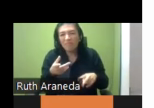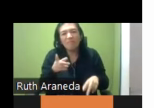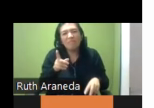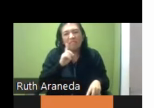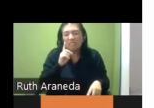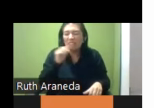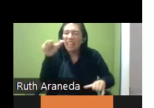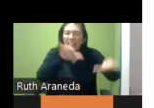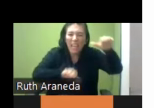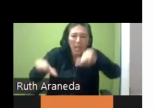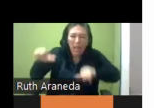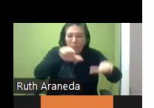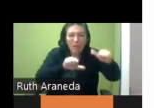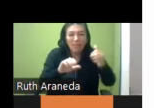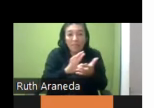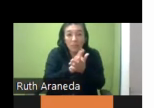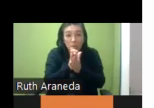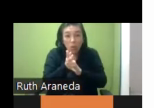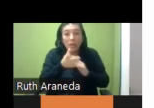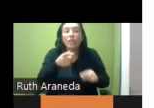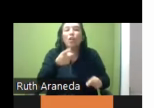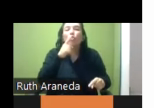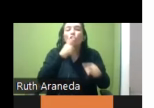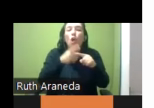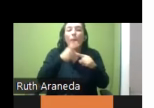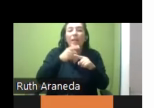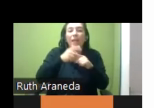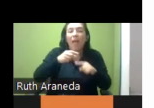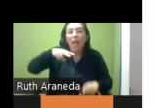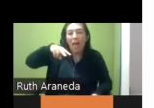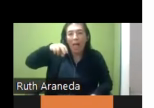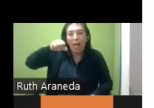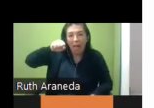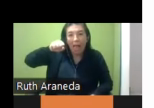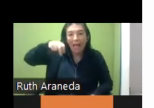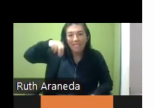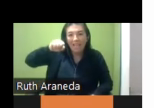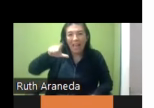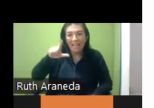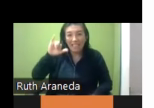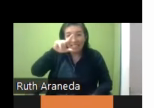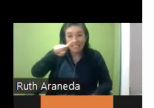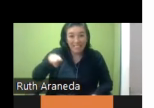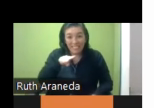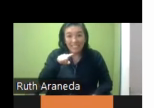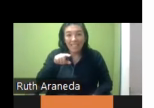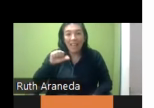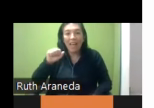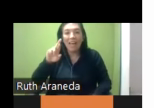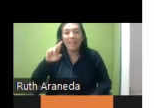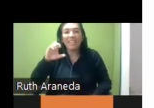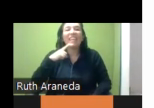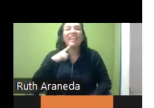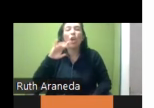química, etcétera, se llaman análisis arqueométricos, así los estamos llamando actualmente.